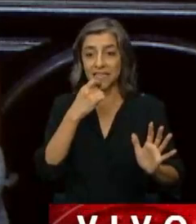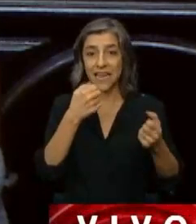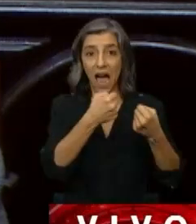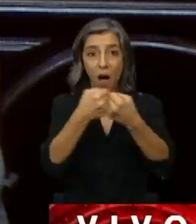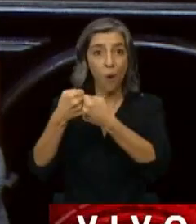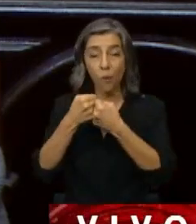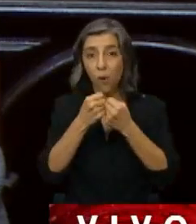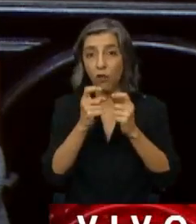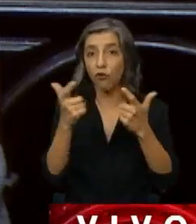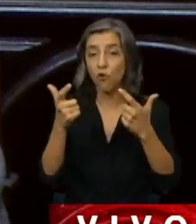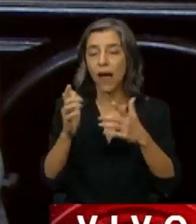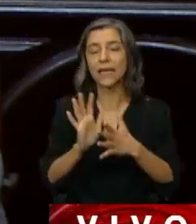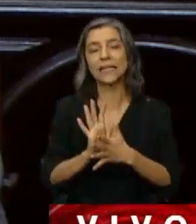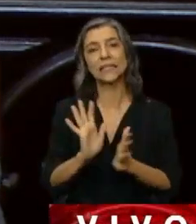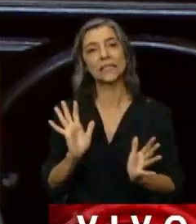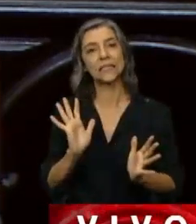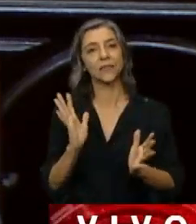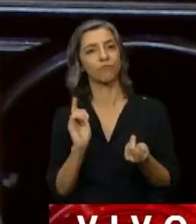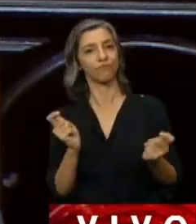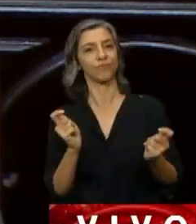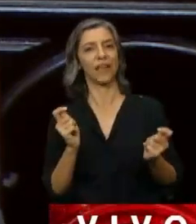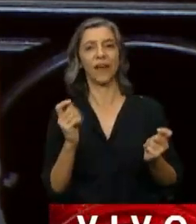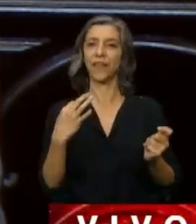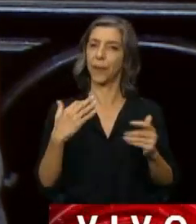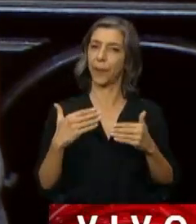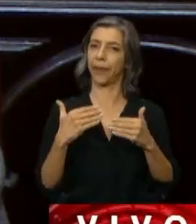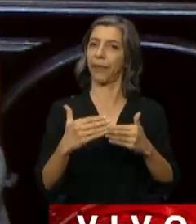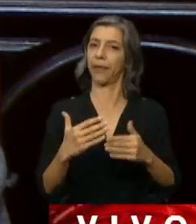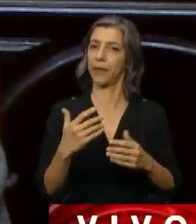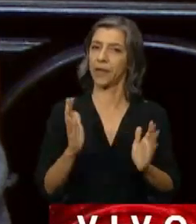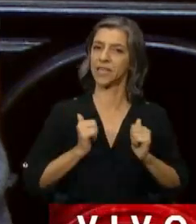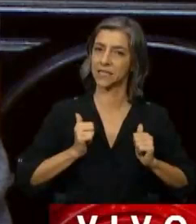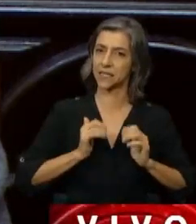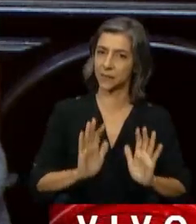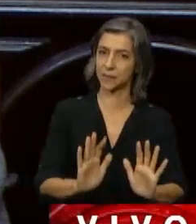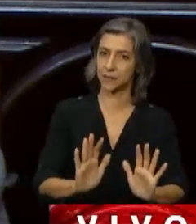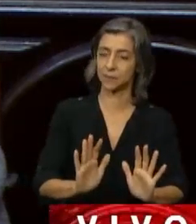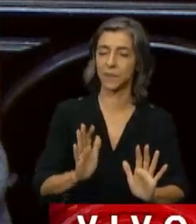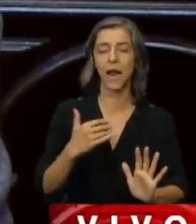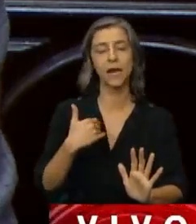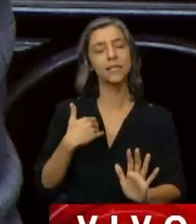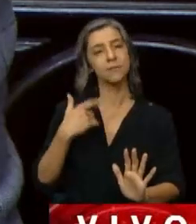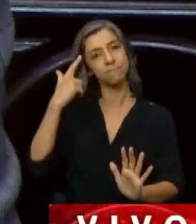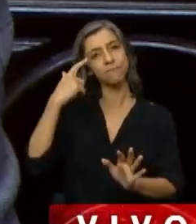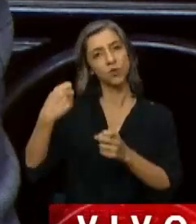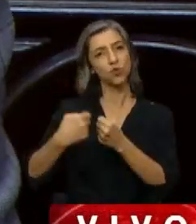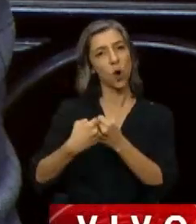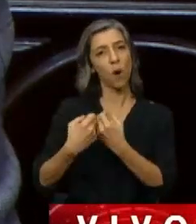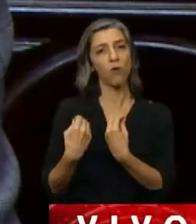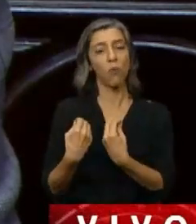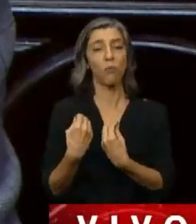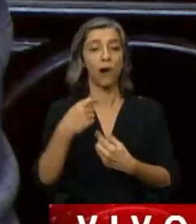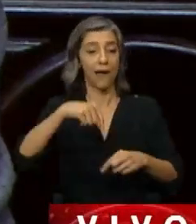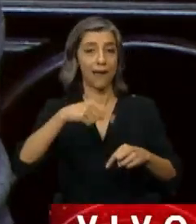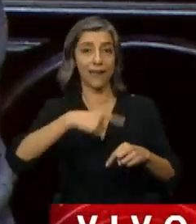Malamud, porque me parece que efectivamente estamos cometiendo el error de creer que una